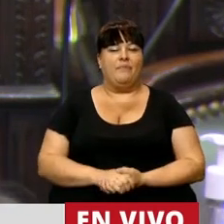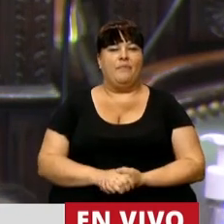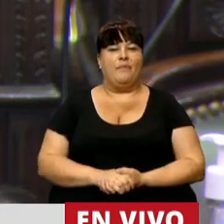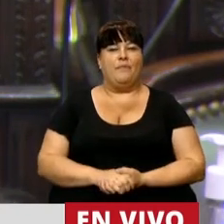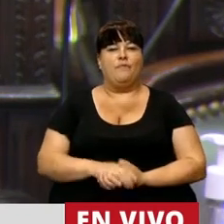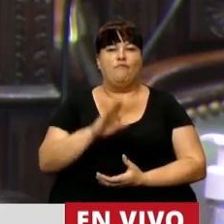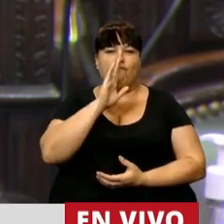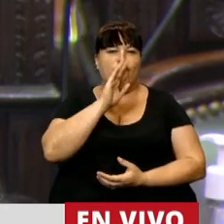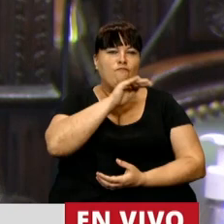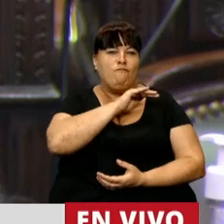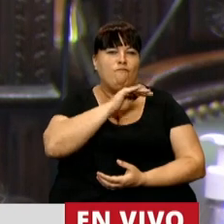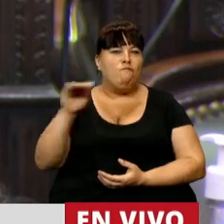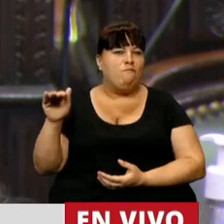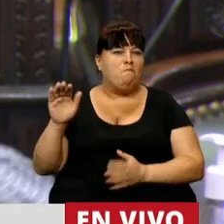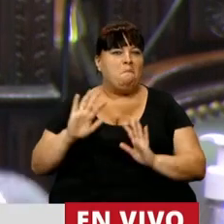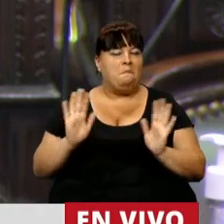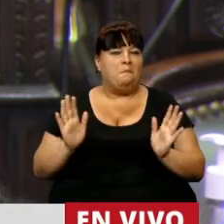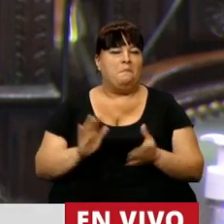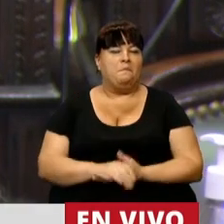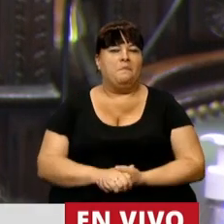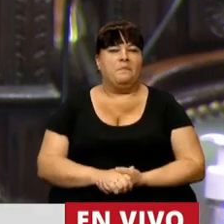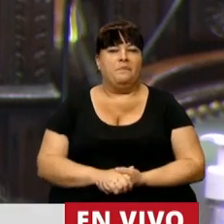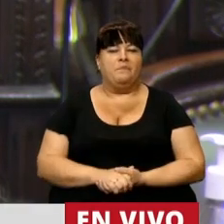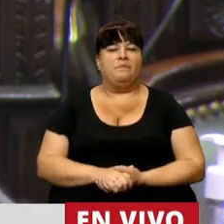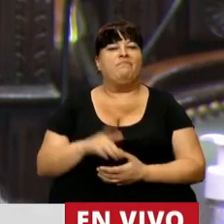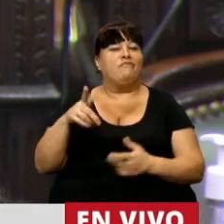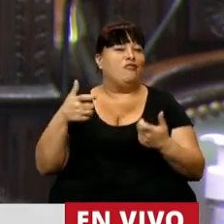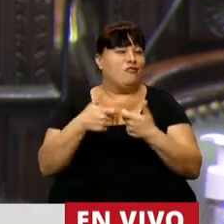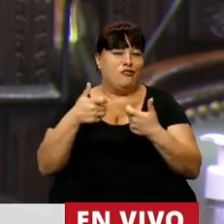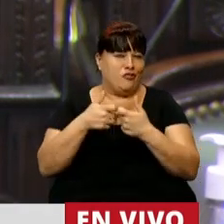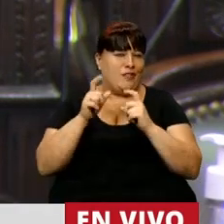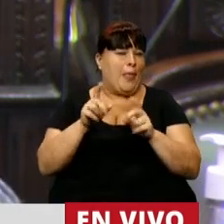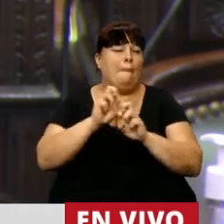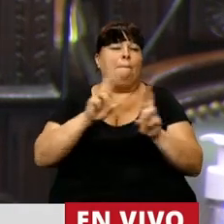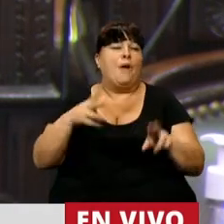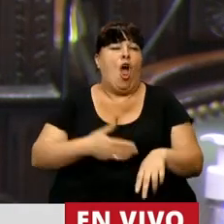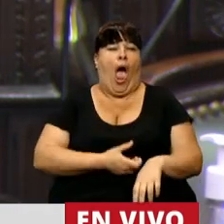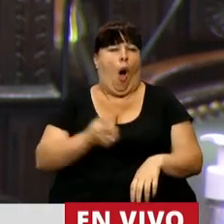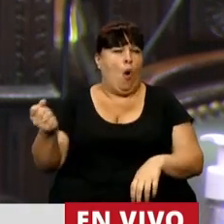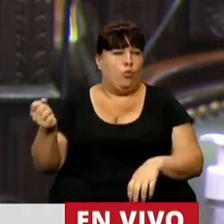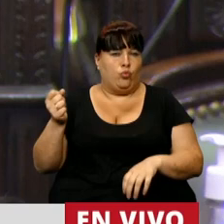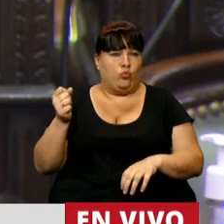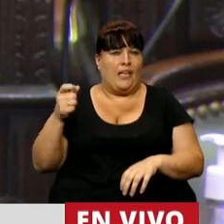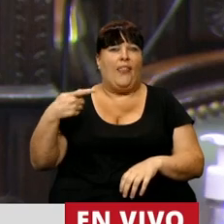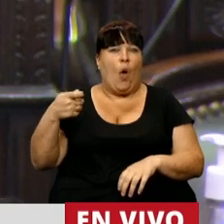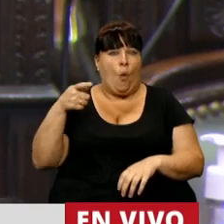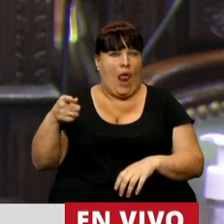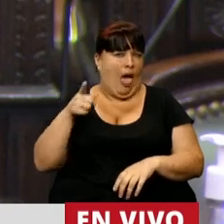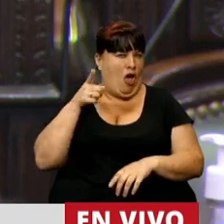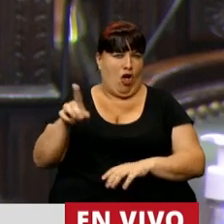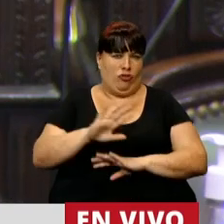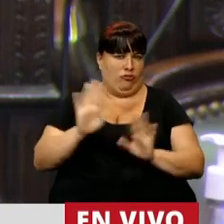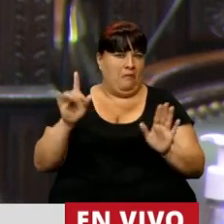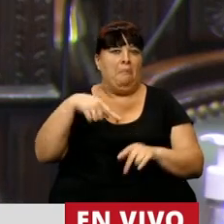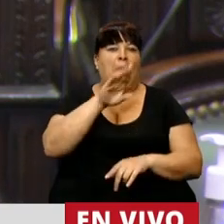Un silencio que aturde. Son cómplices del peor ajuste de los jubilados y